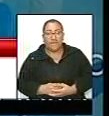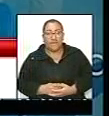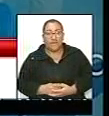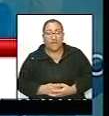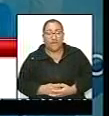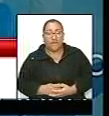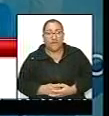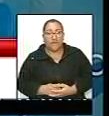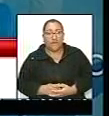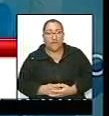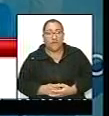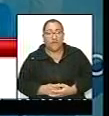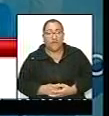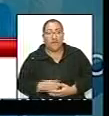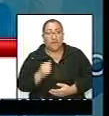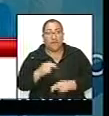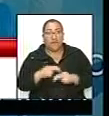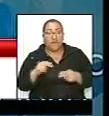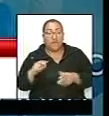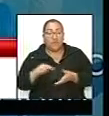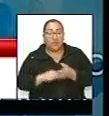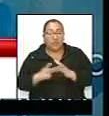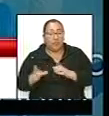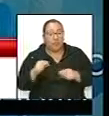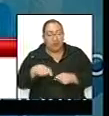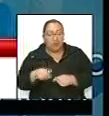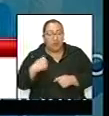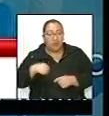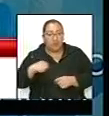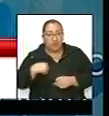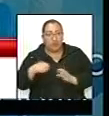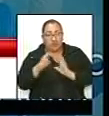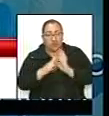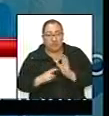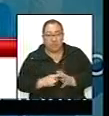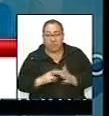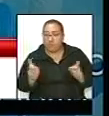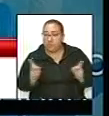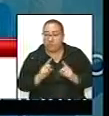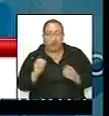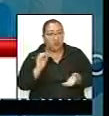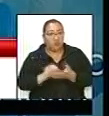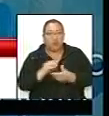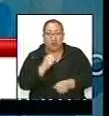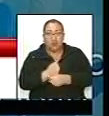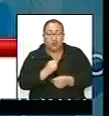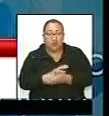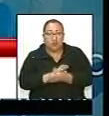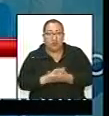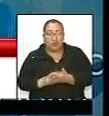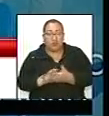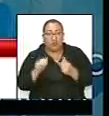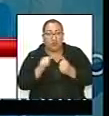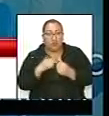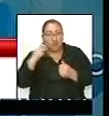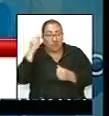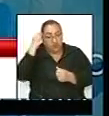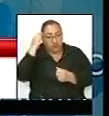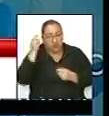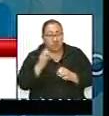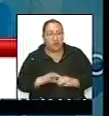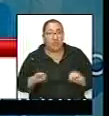Entonces, si desde el nivel local, si desde el nivel regional no se articula políticas